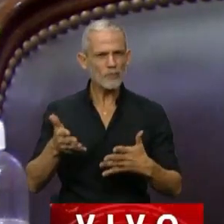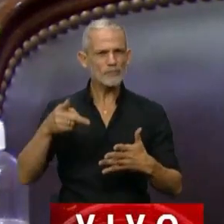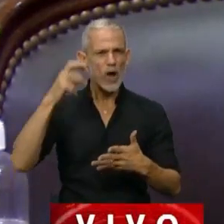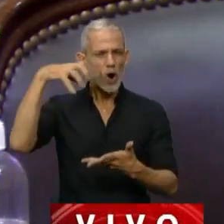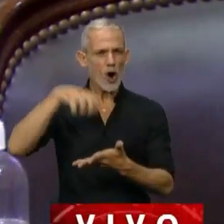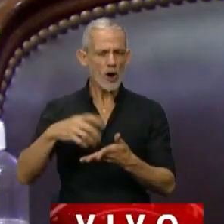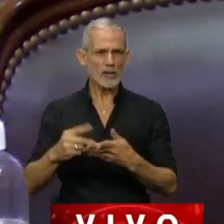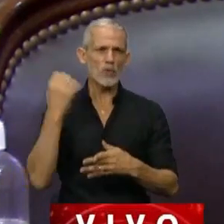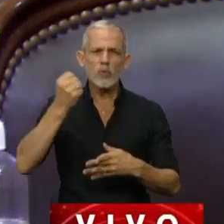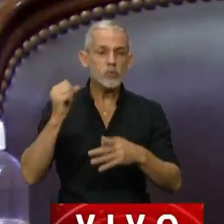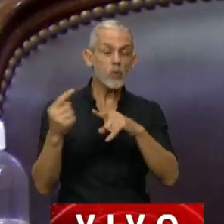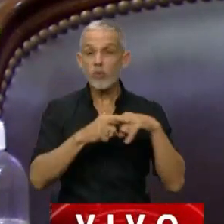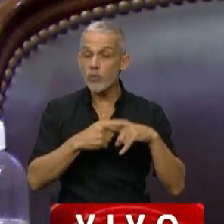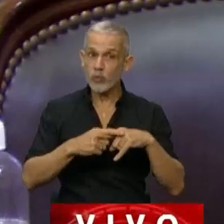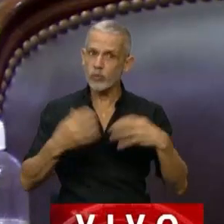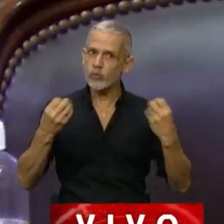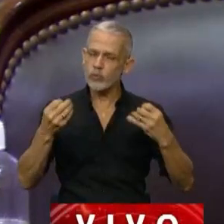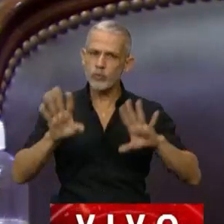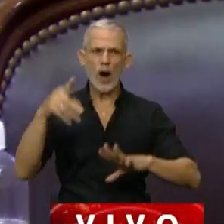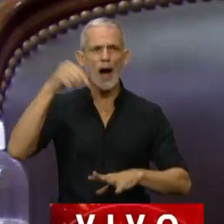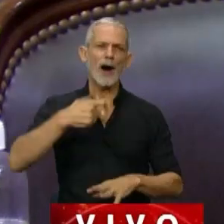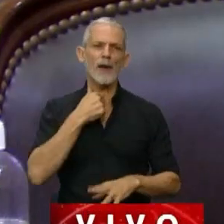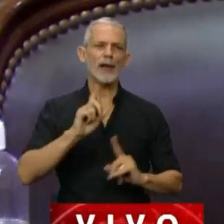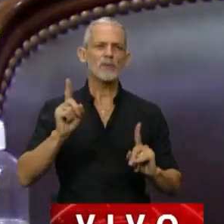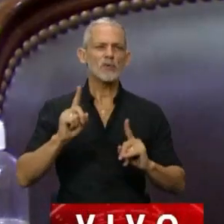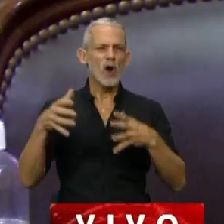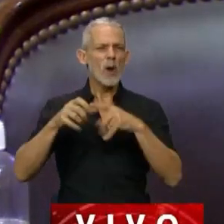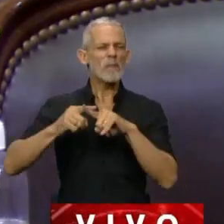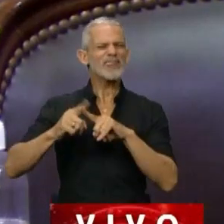relevantes, importantísimos debates, ahora queremos hacer